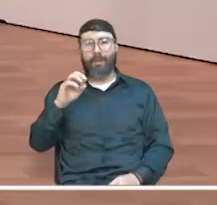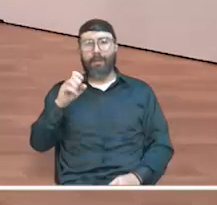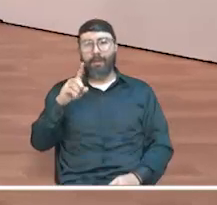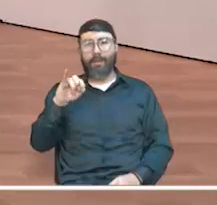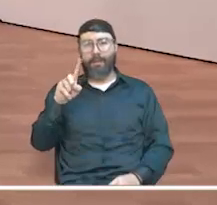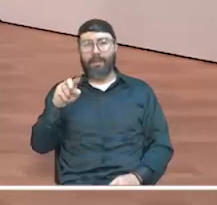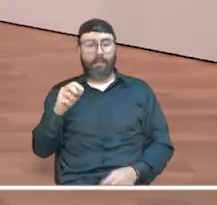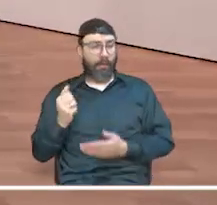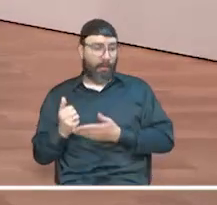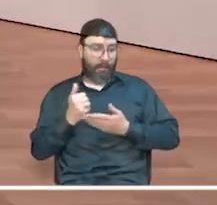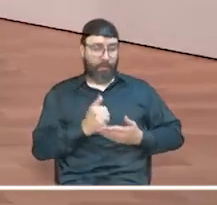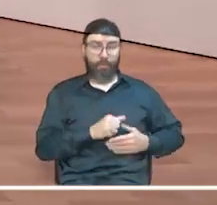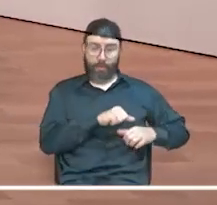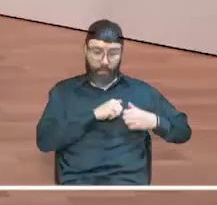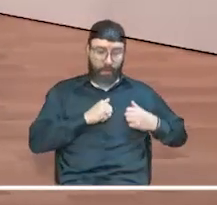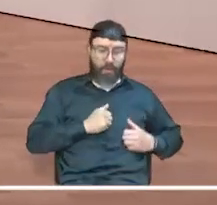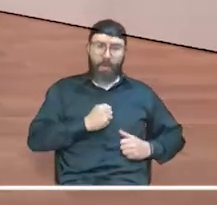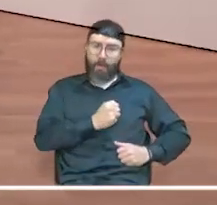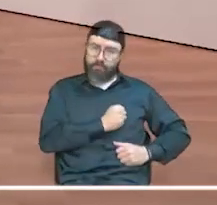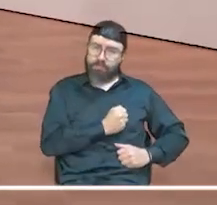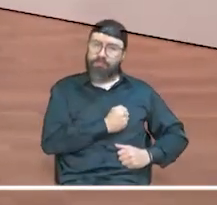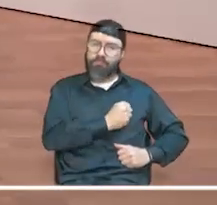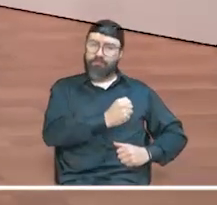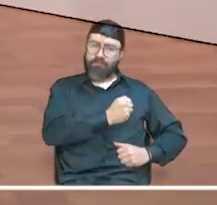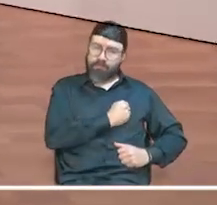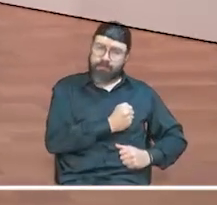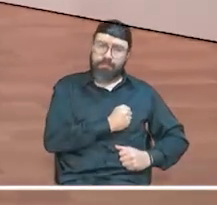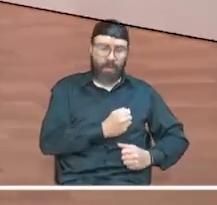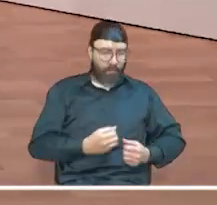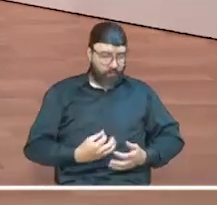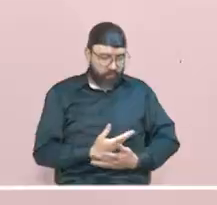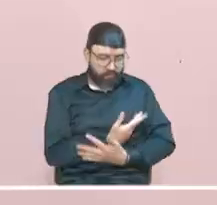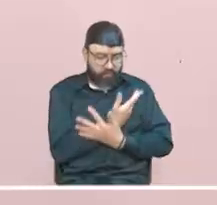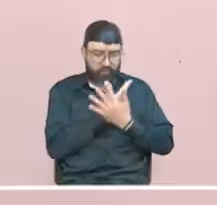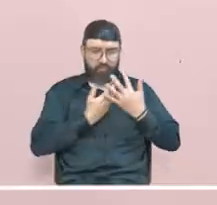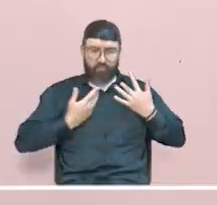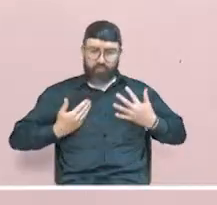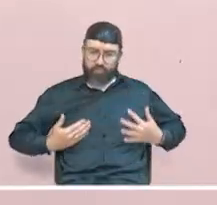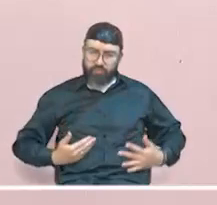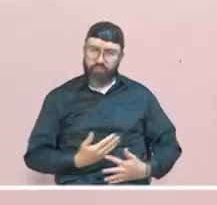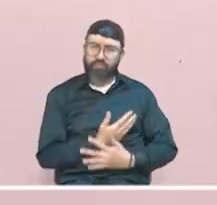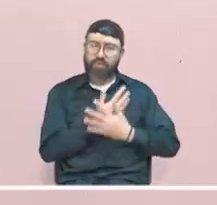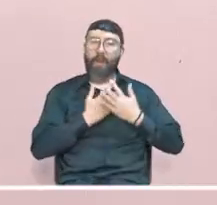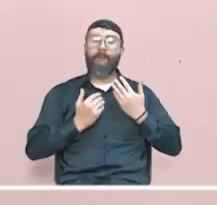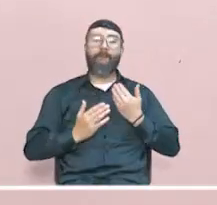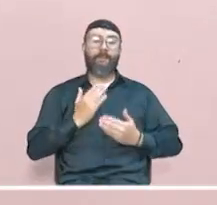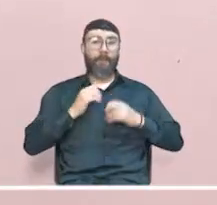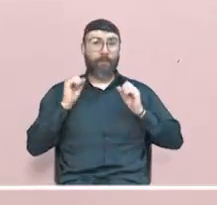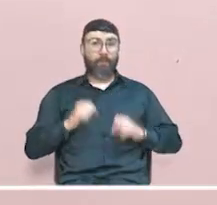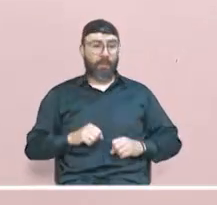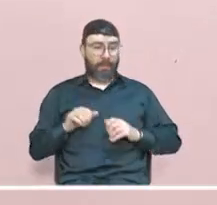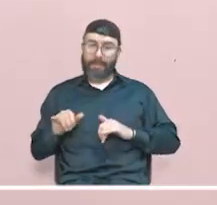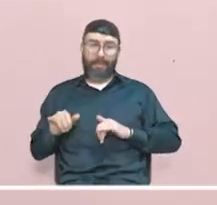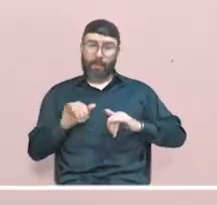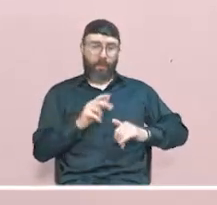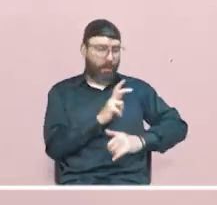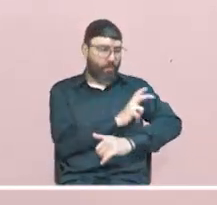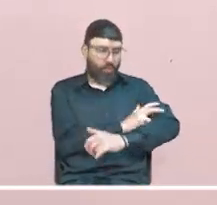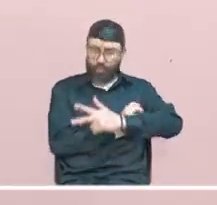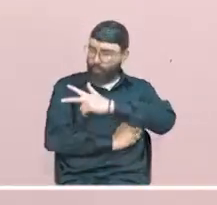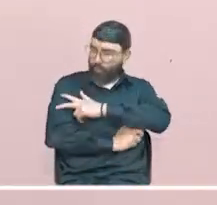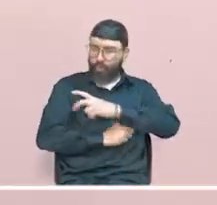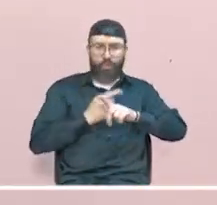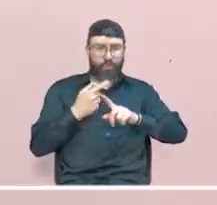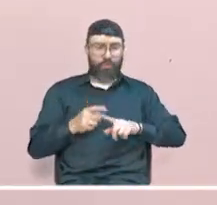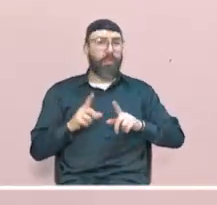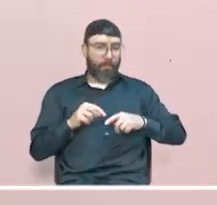enviar la sangre más fácilmente. Entonces también eso ocurre en todos los músculos del organismo, incluido el